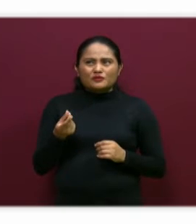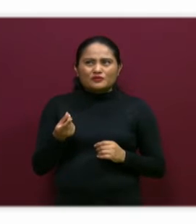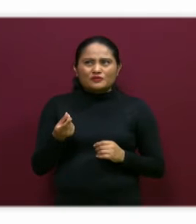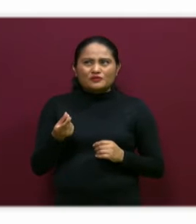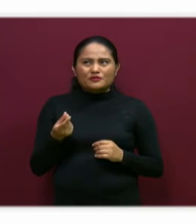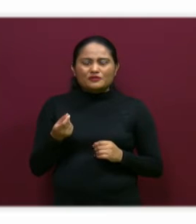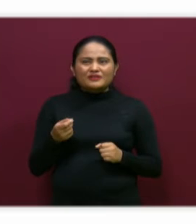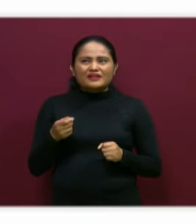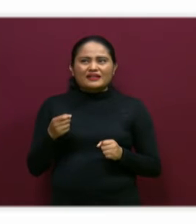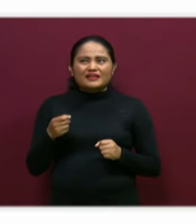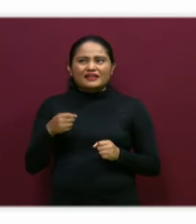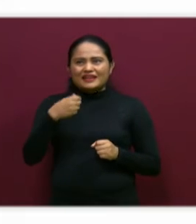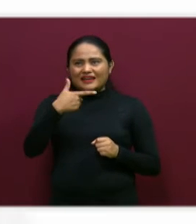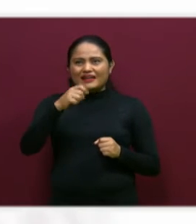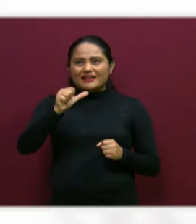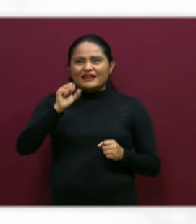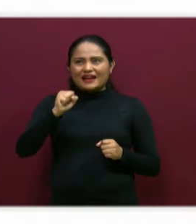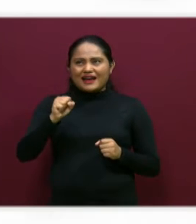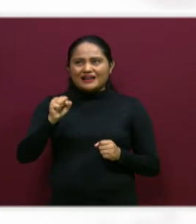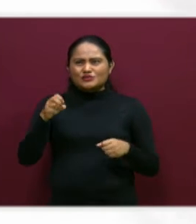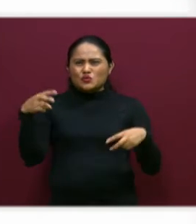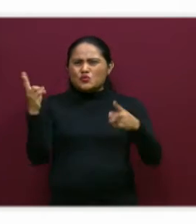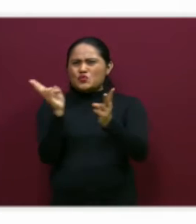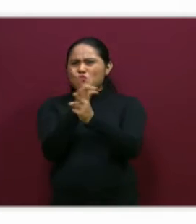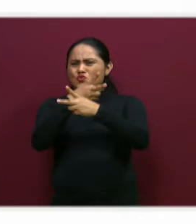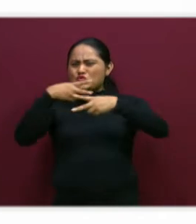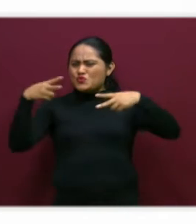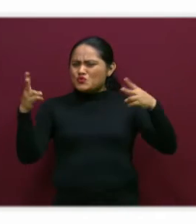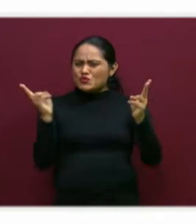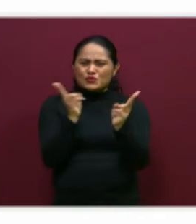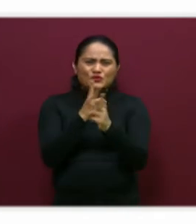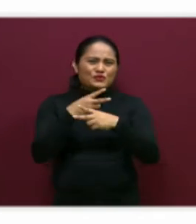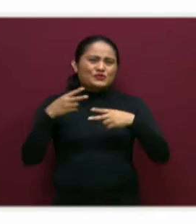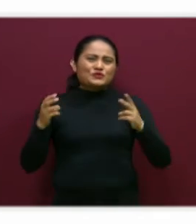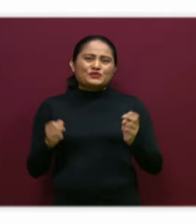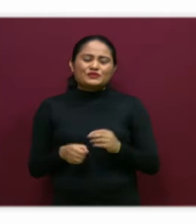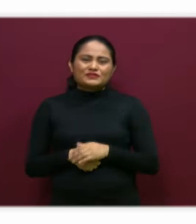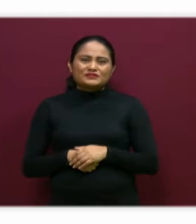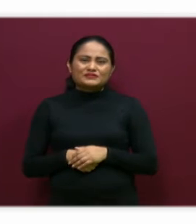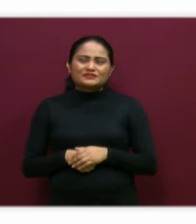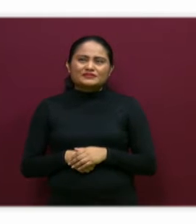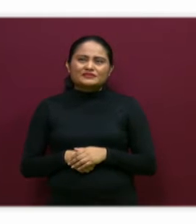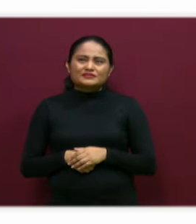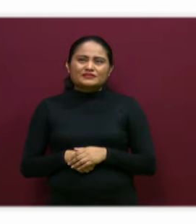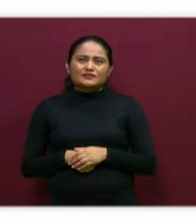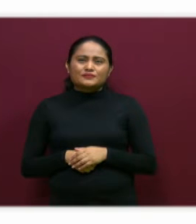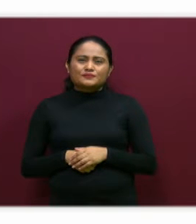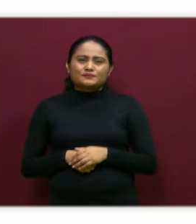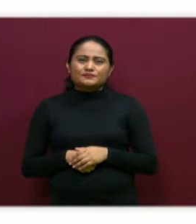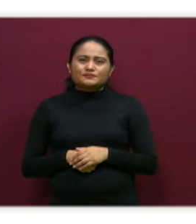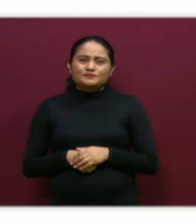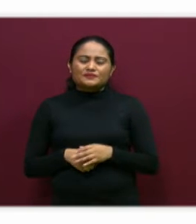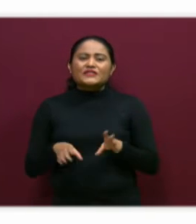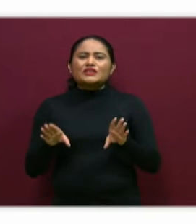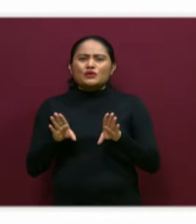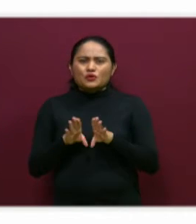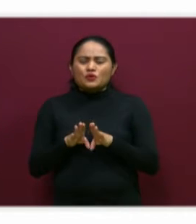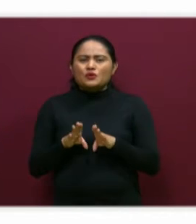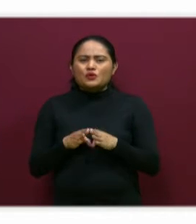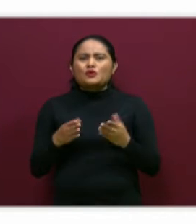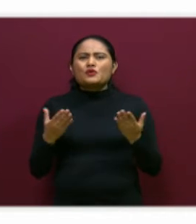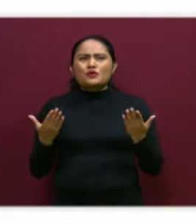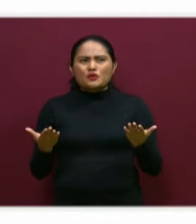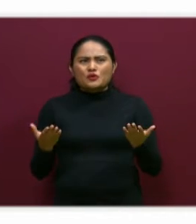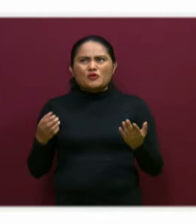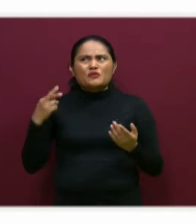del aire una onomatopeya exactamente y cómo de cómo trasladar todos estos sonidos a un